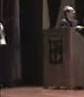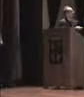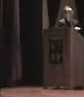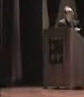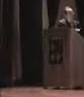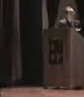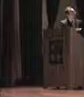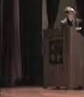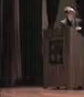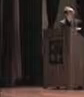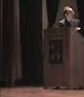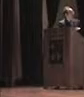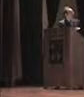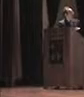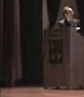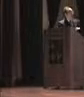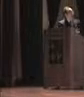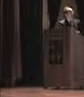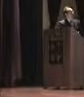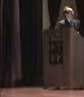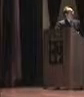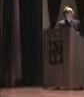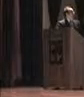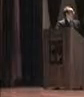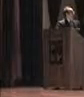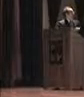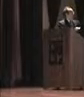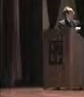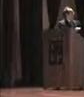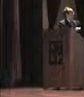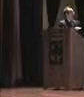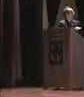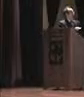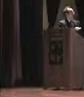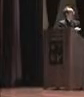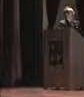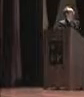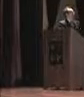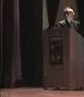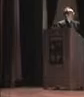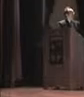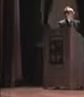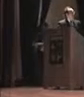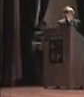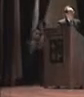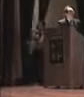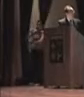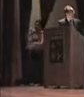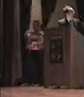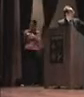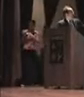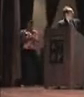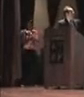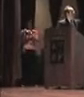¿No? Por ejemplo, tenemos que la bono facturada se encuentra en niveles 38.1%, la micromedición en niveles